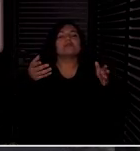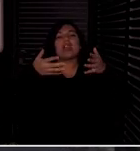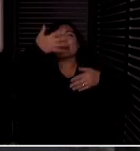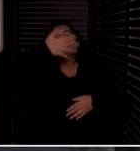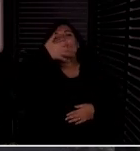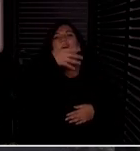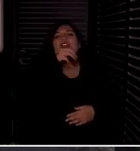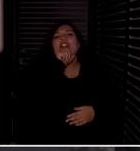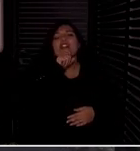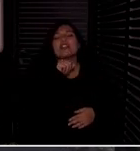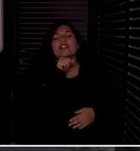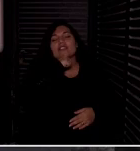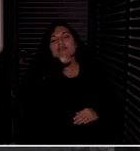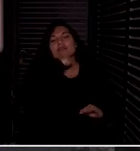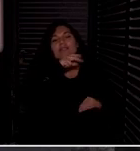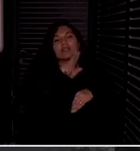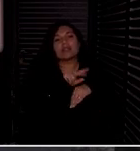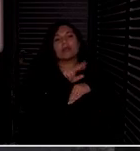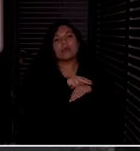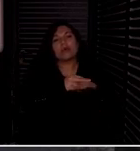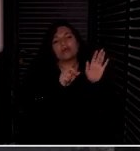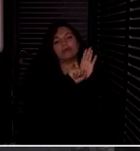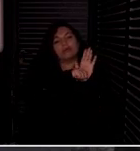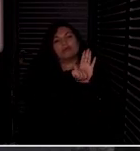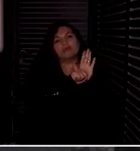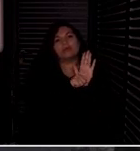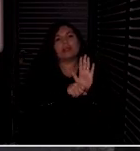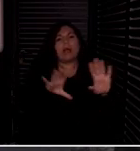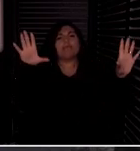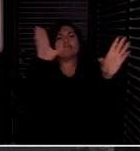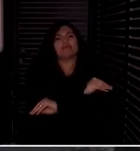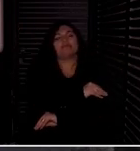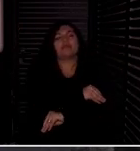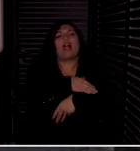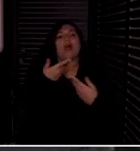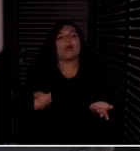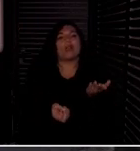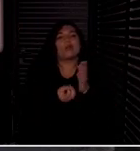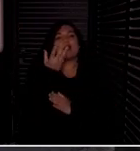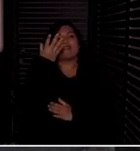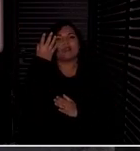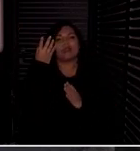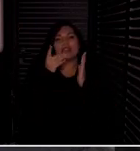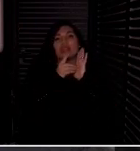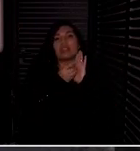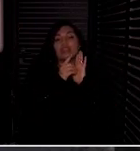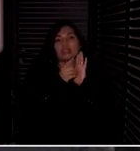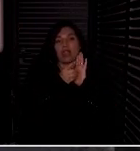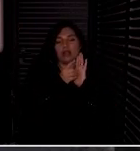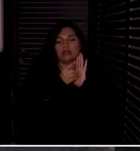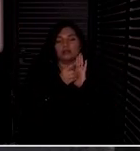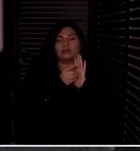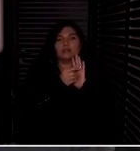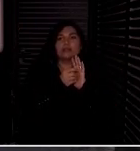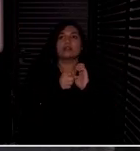soportes, como un sistema interactivo. Y se sigue insistiendo que los modelos de televisión inteligentes son interactivos, y no lo son.